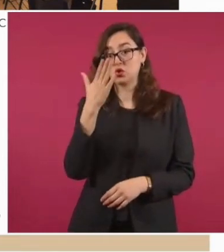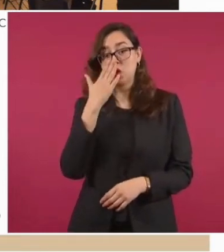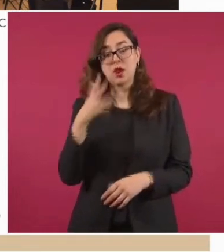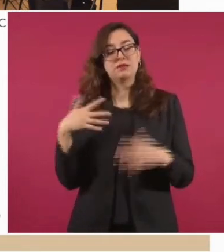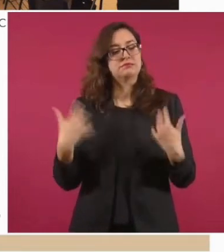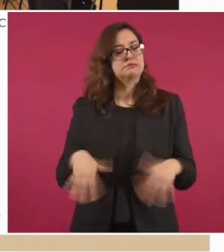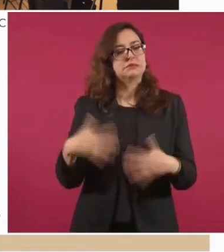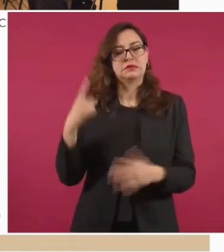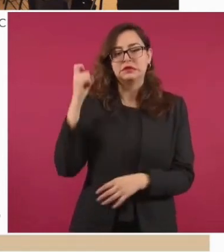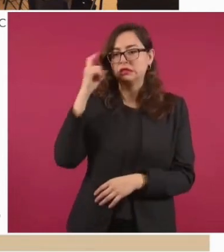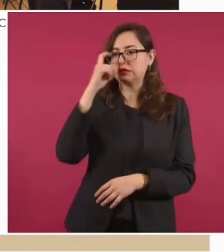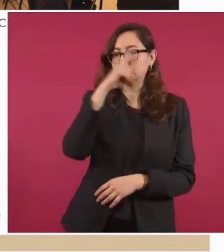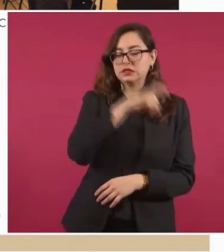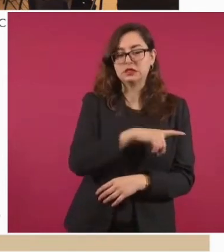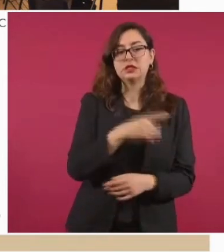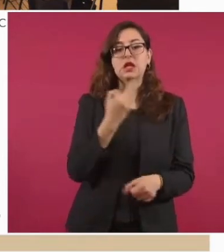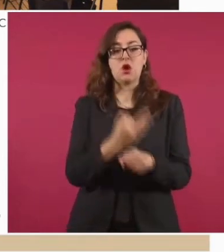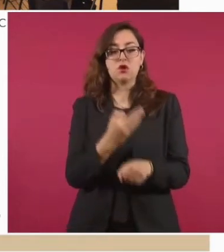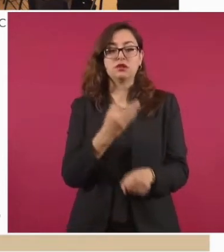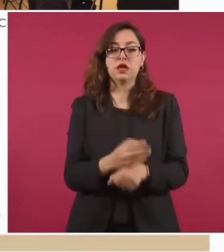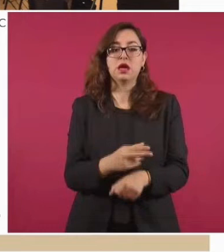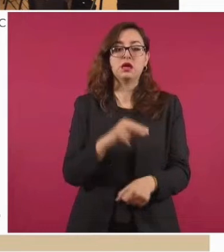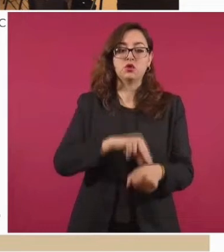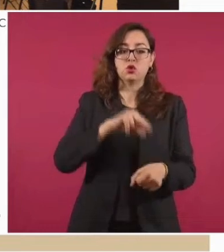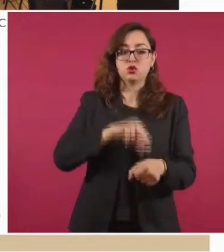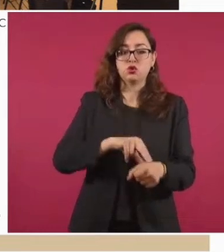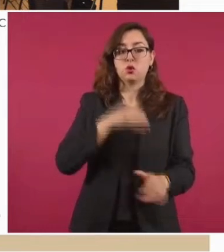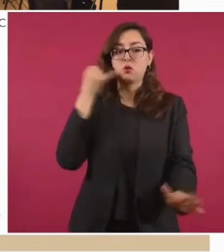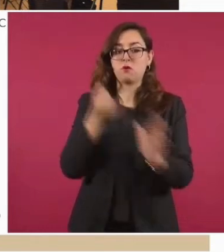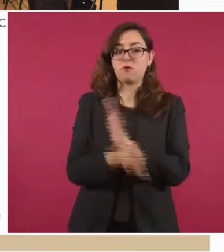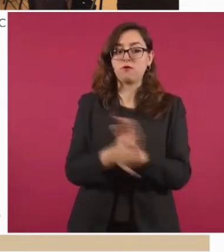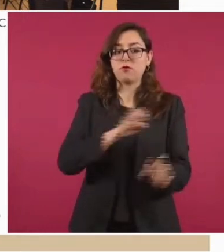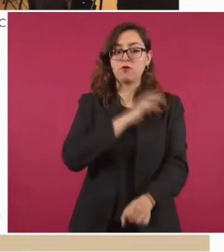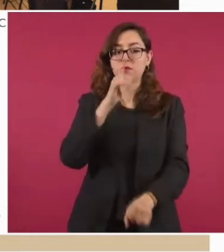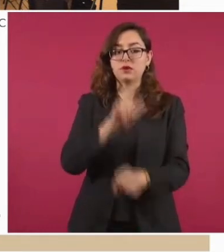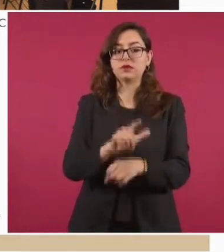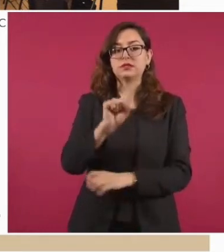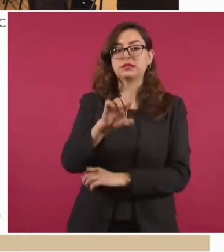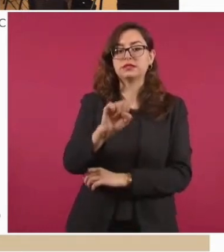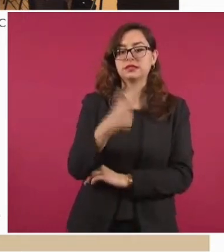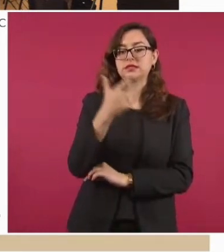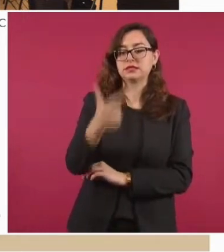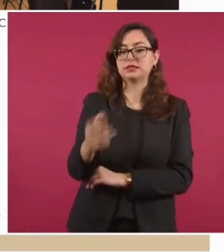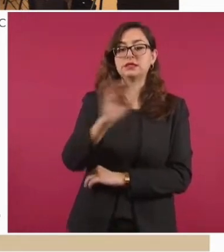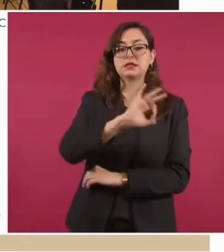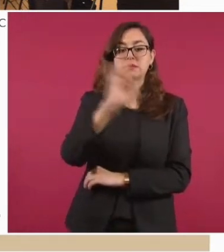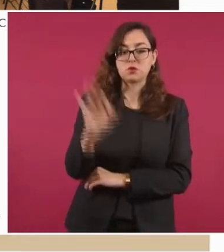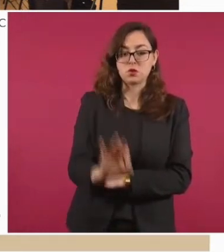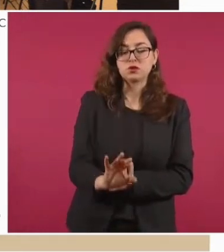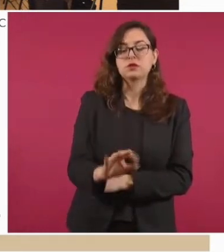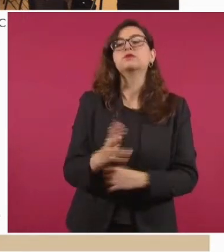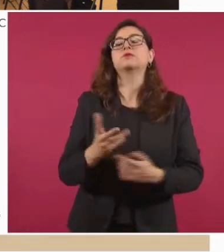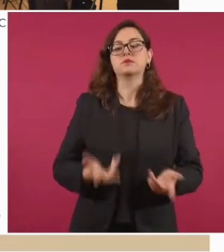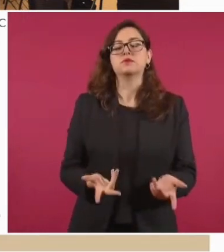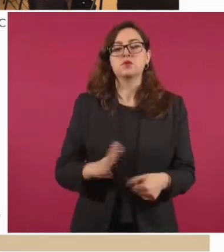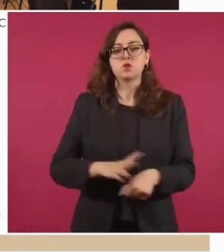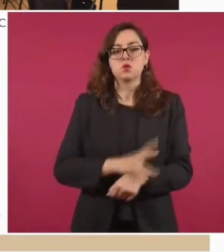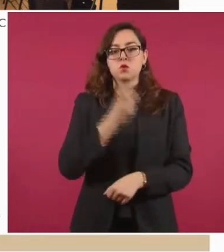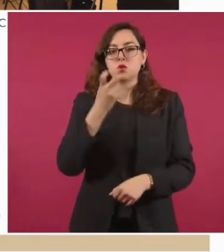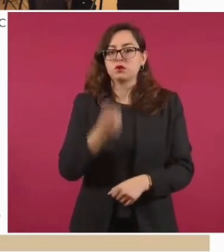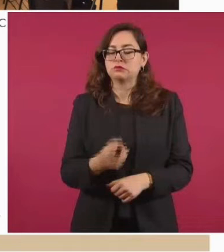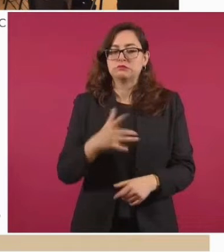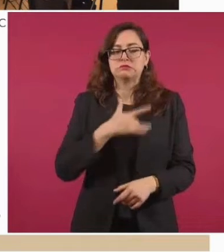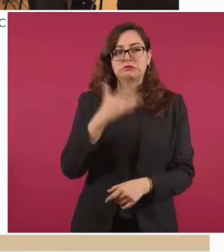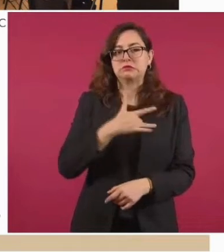médicos especialistas. Hoy se reporta el 67% de cobertura de médicos especialistas, por eso estas otras estrategias de las que estamos echando